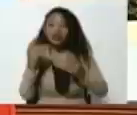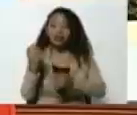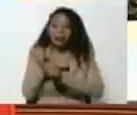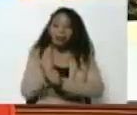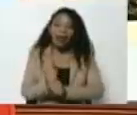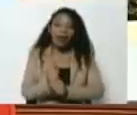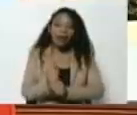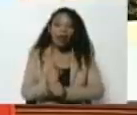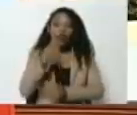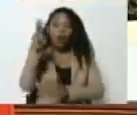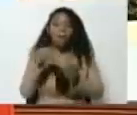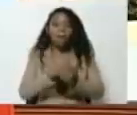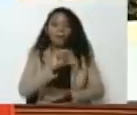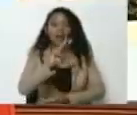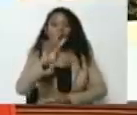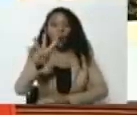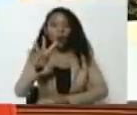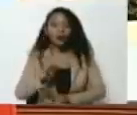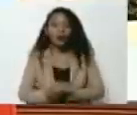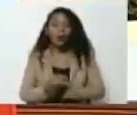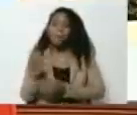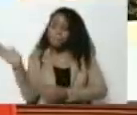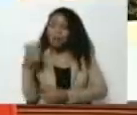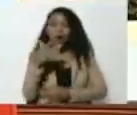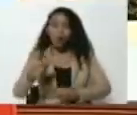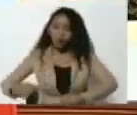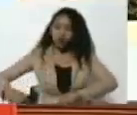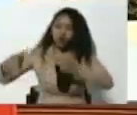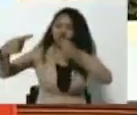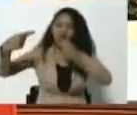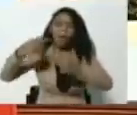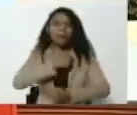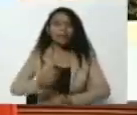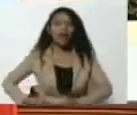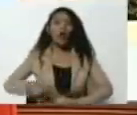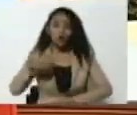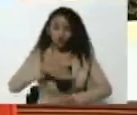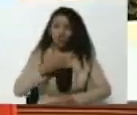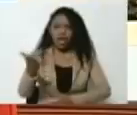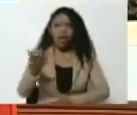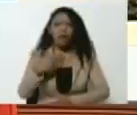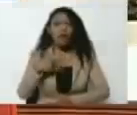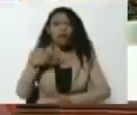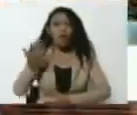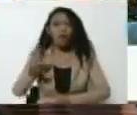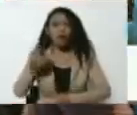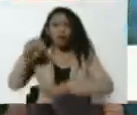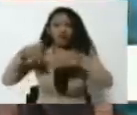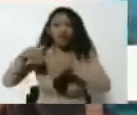esperamos. 2024, vamos a la batalla presidencial. ¿Ustedes votarían por el Conde Guácharo?